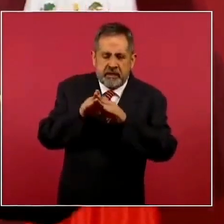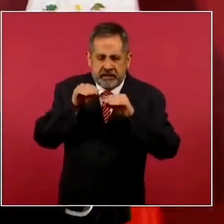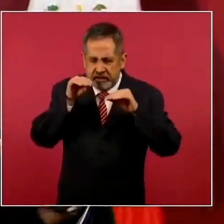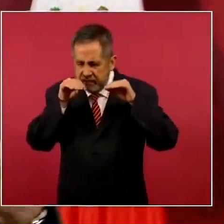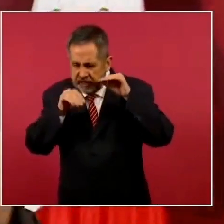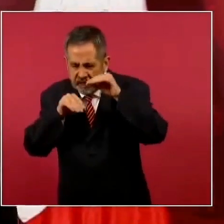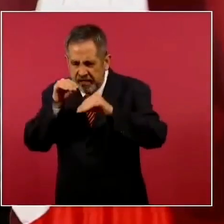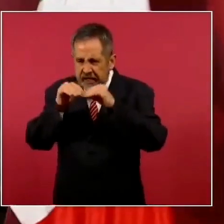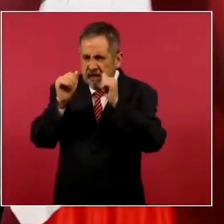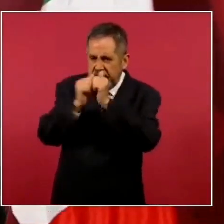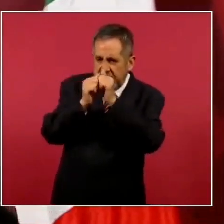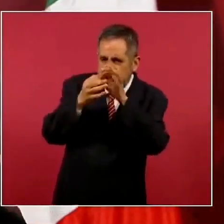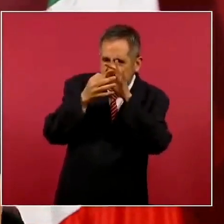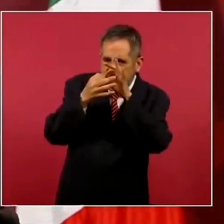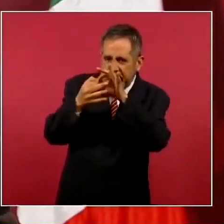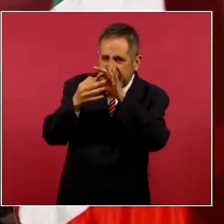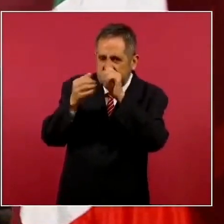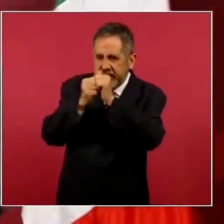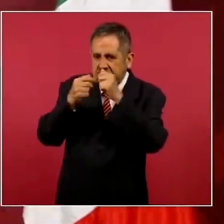construir